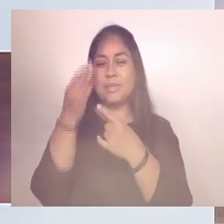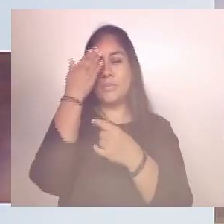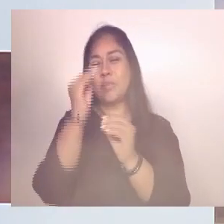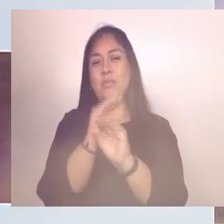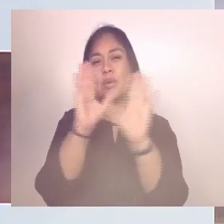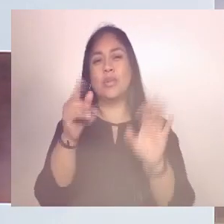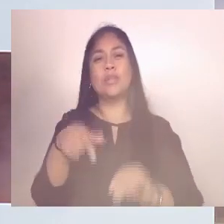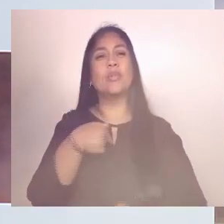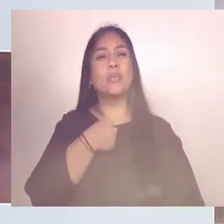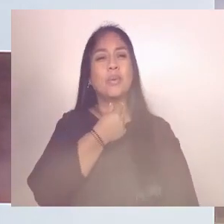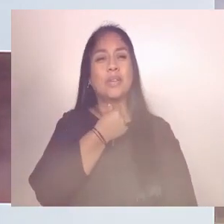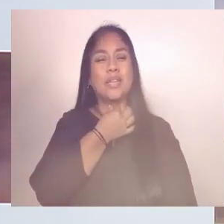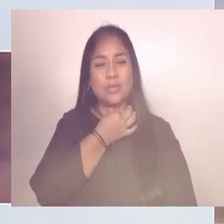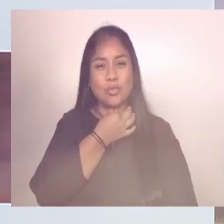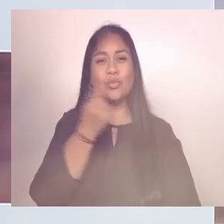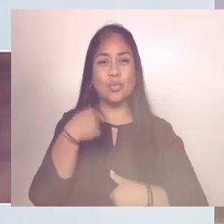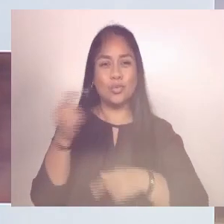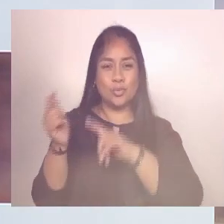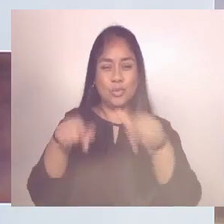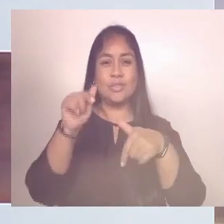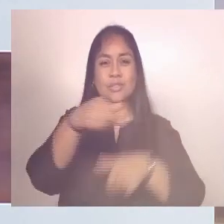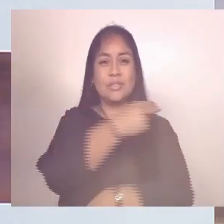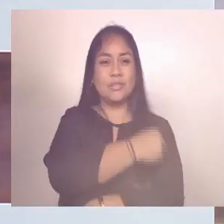como dije, estar acá en este hospital.